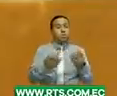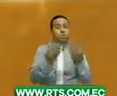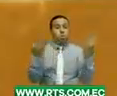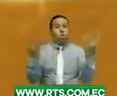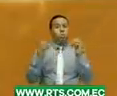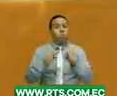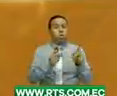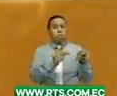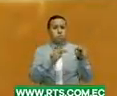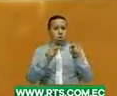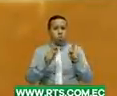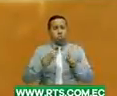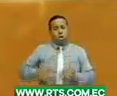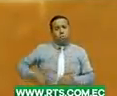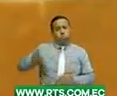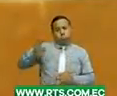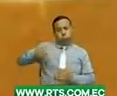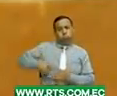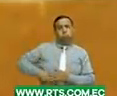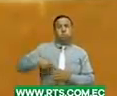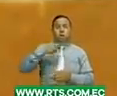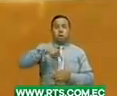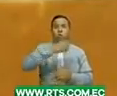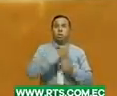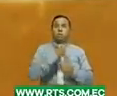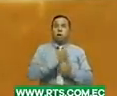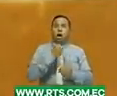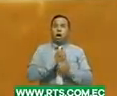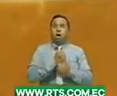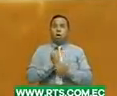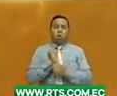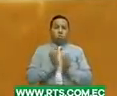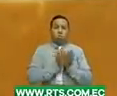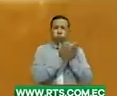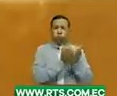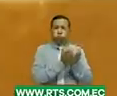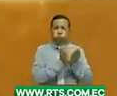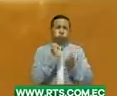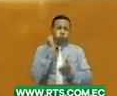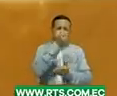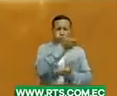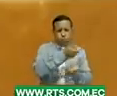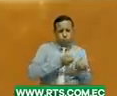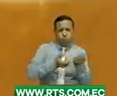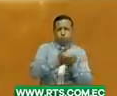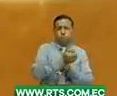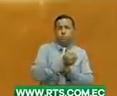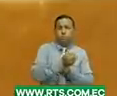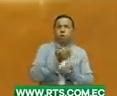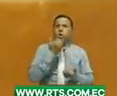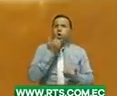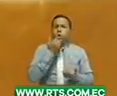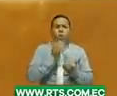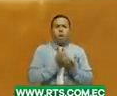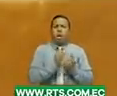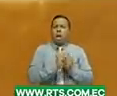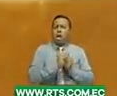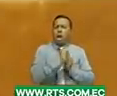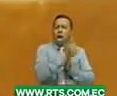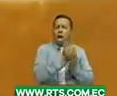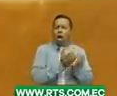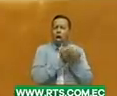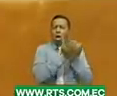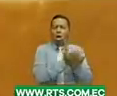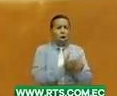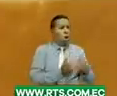un pescador artesanal. Porque hasta allá, o desde allá, no llega una llamada de auxilio para